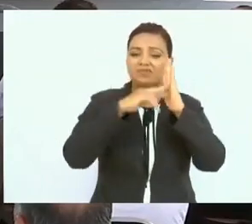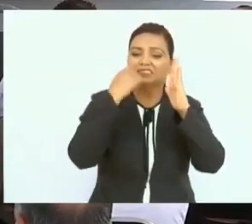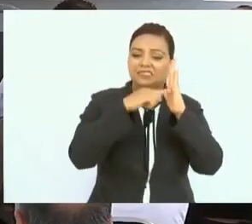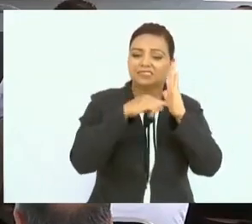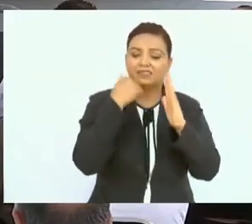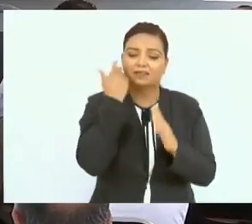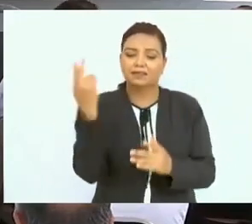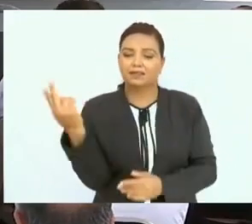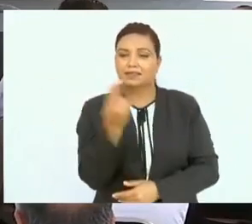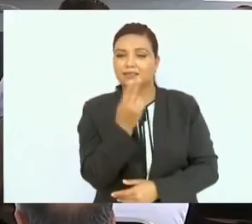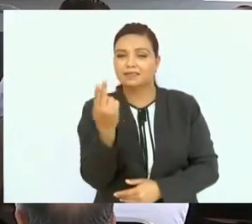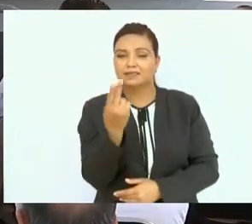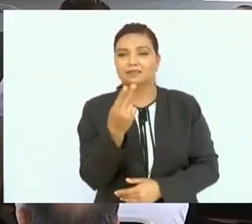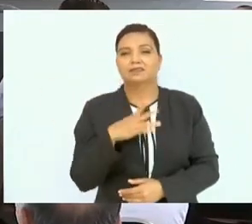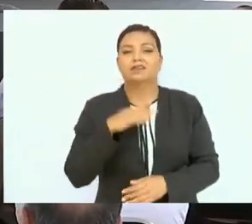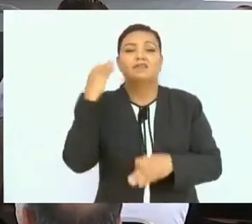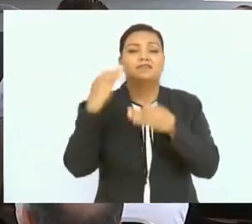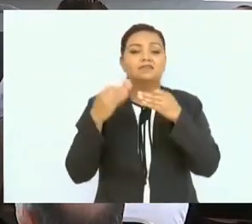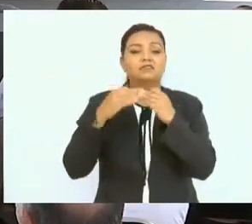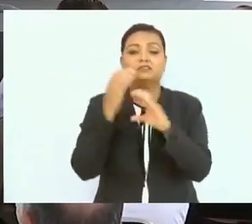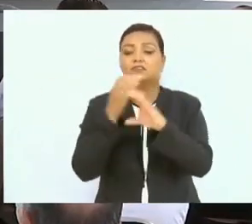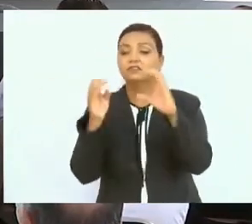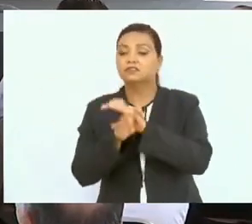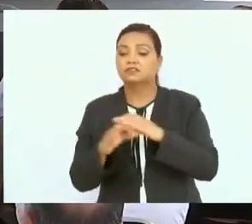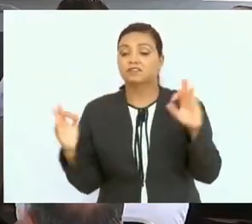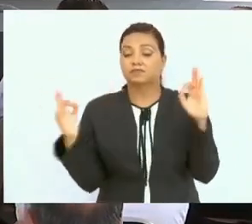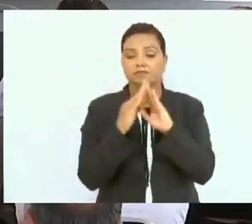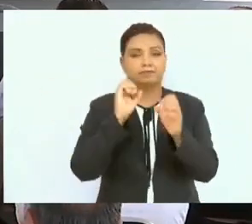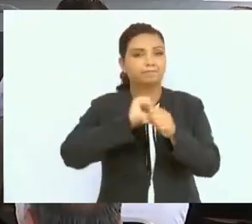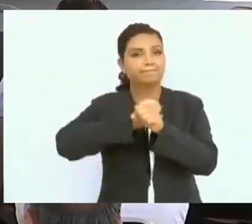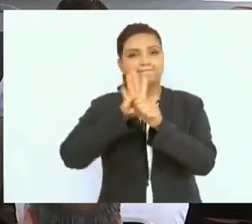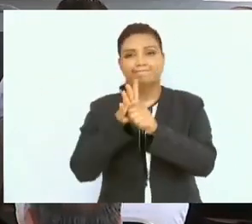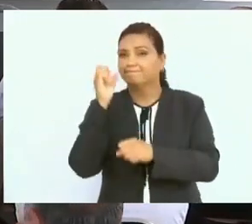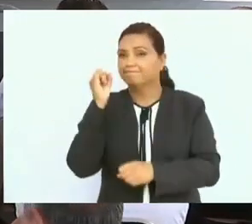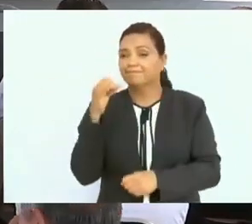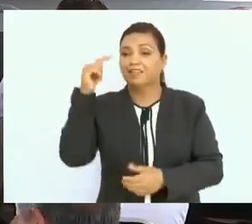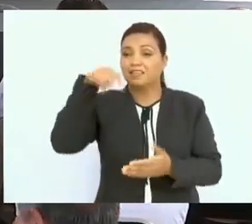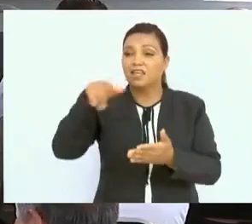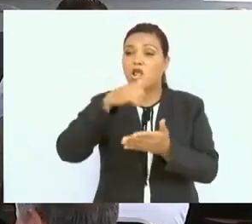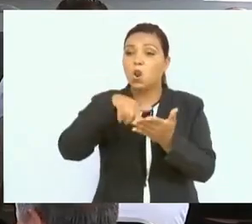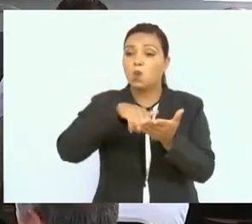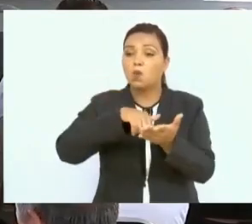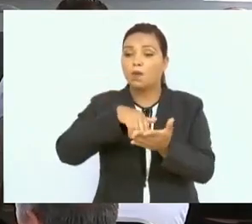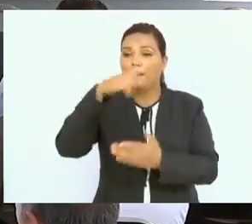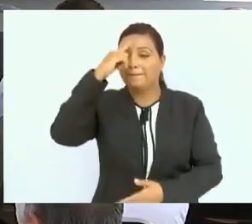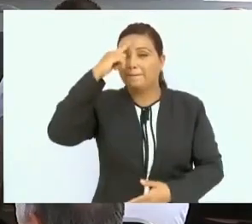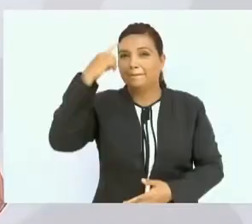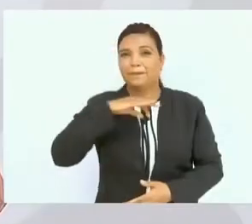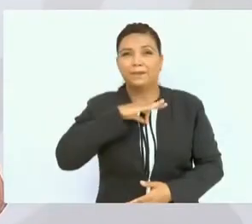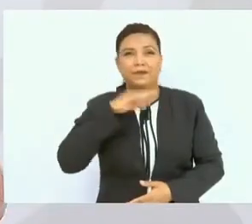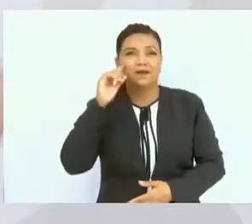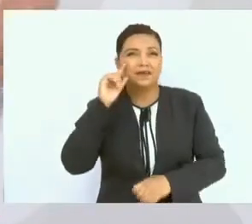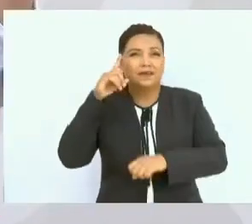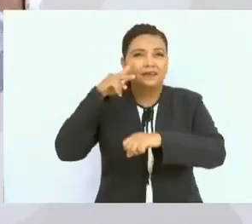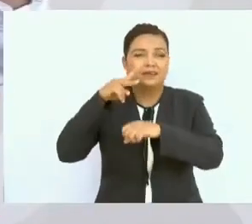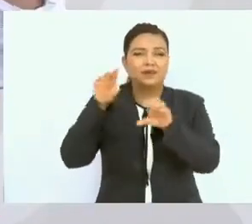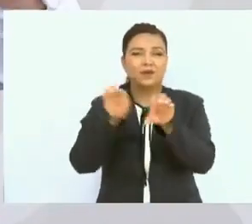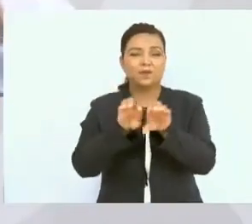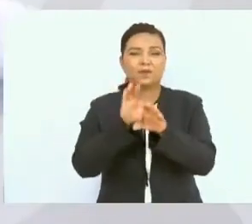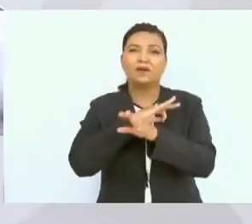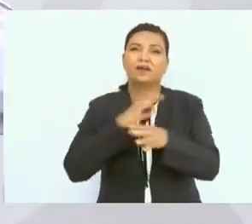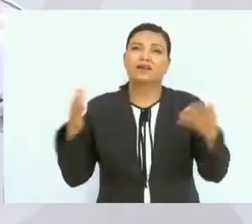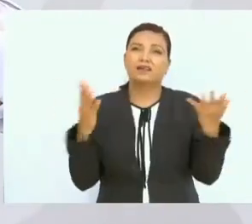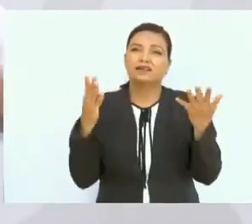de necesidad, de carencia, se enfrentó la pandemia. Y aquí es un lugar para destacarlo. ¿Cómo